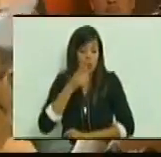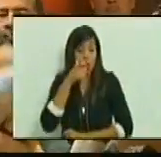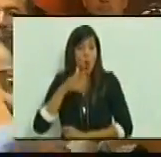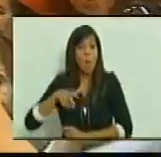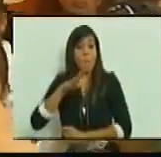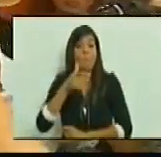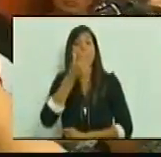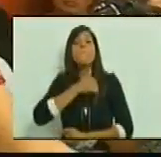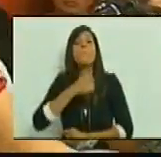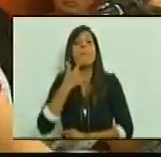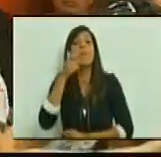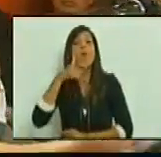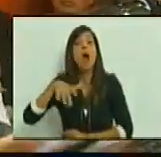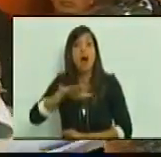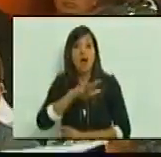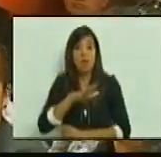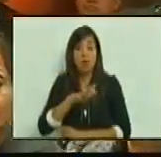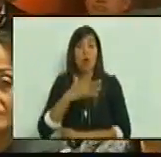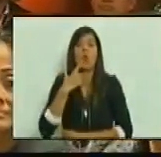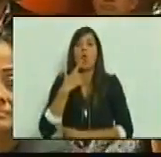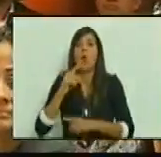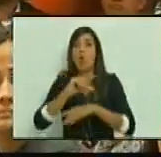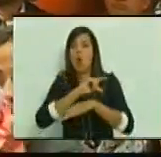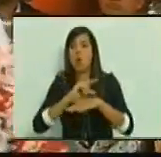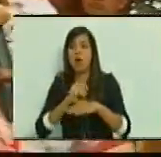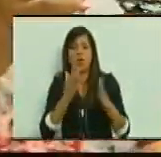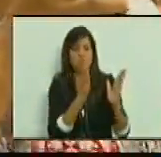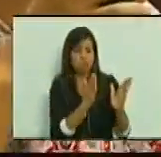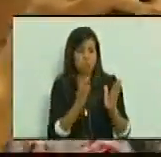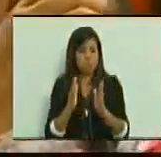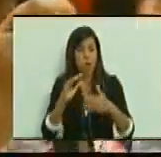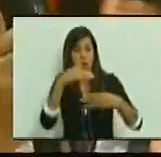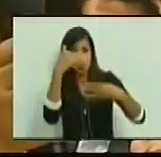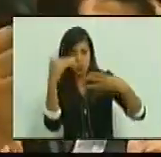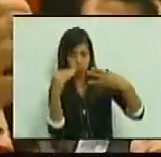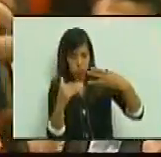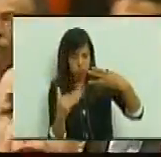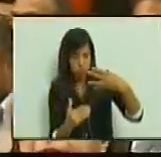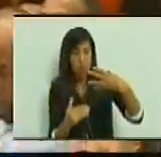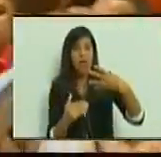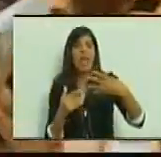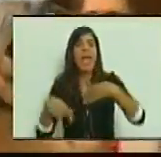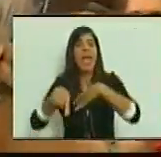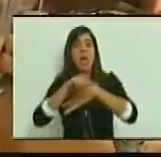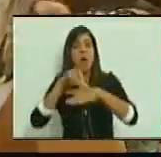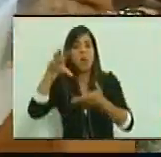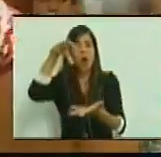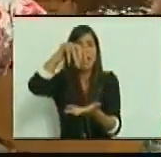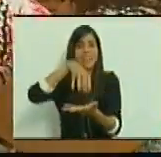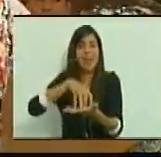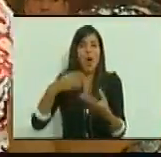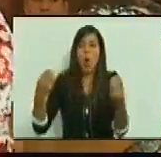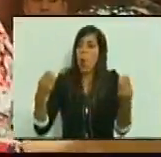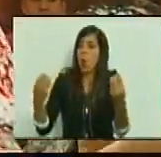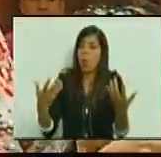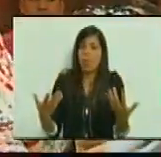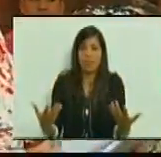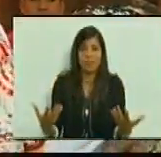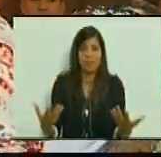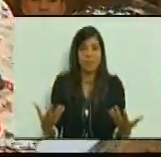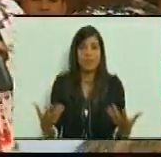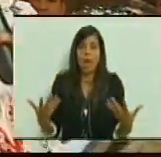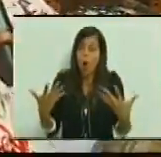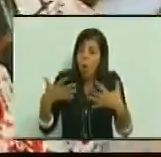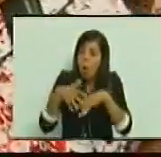pueblo y toda su composición de gobierno, toda su composición como Estado, cómo nos juntamos como